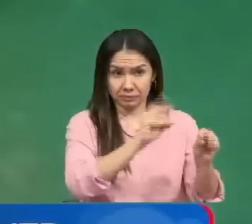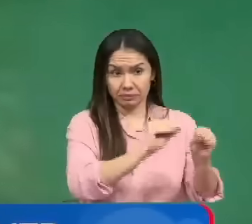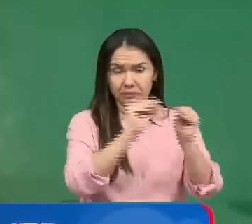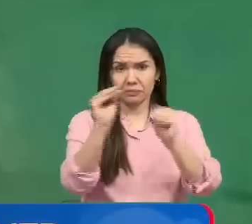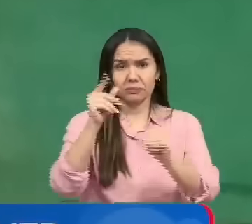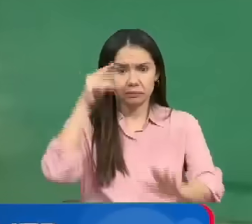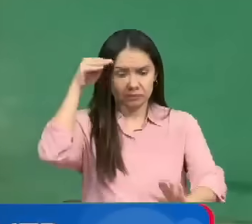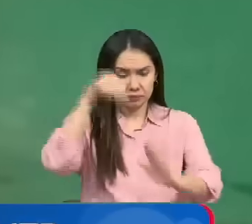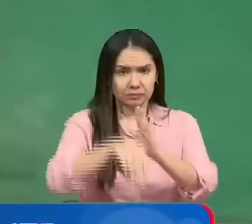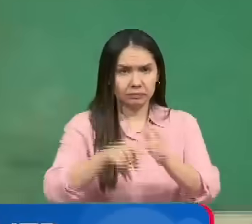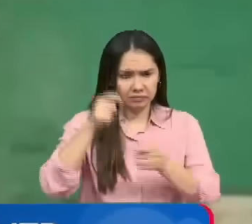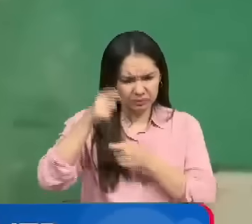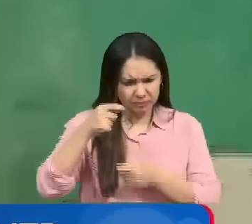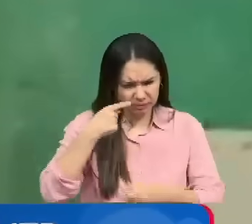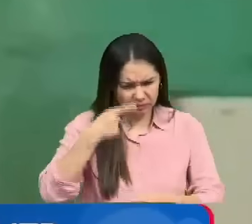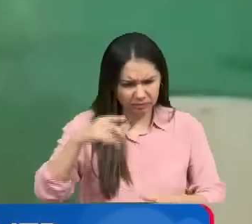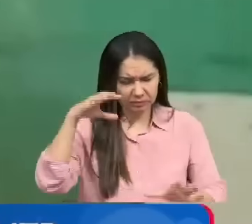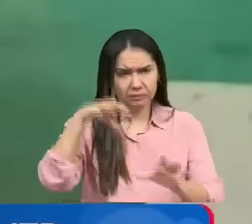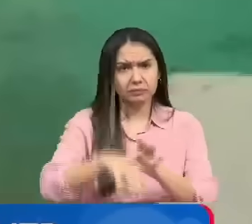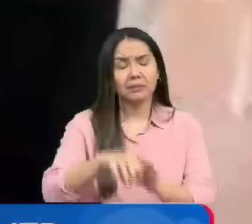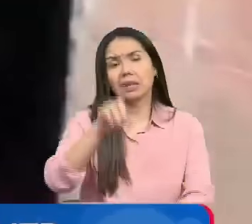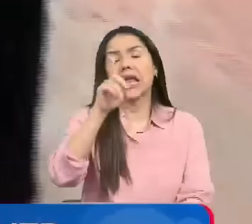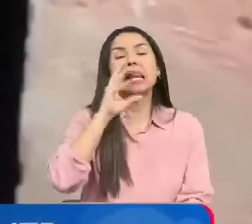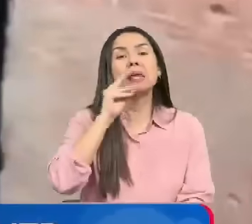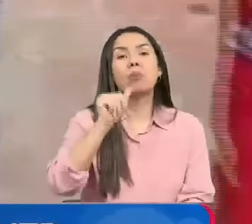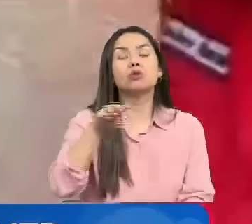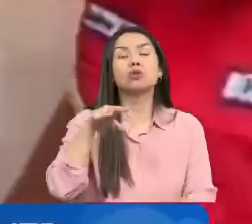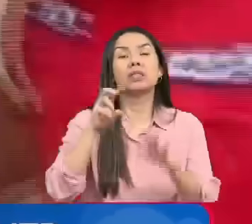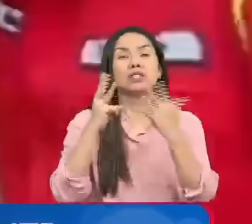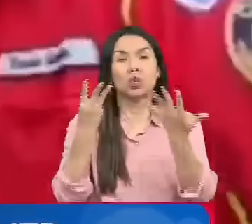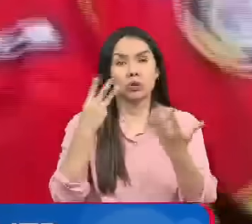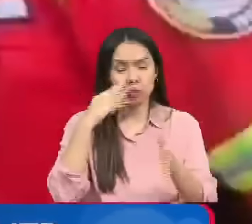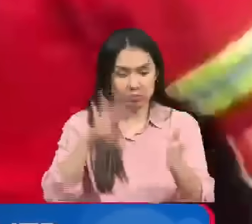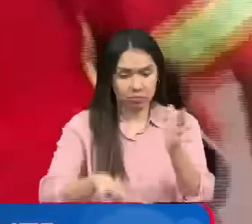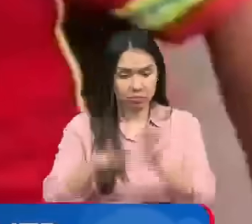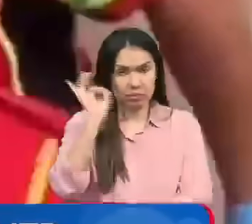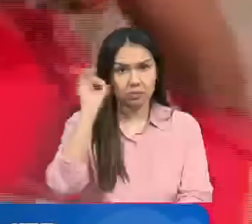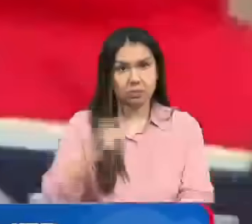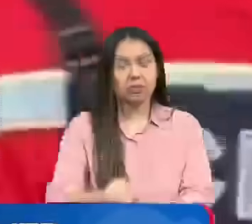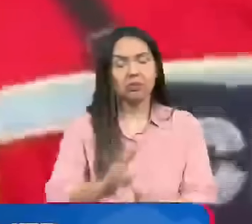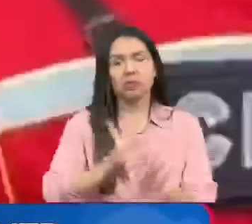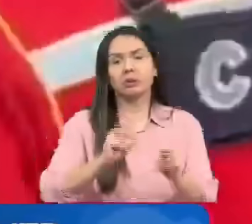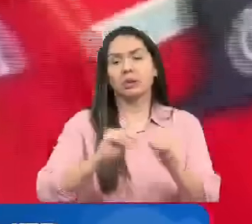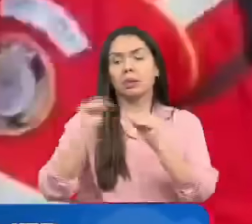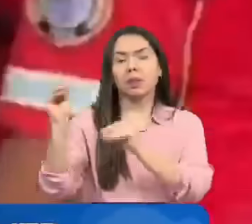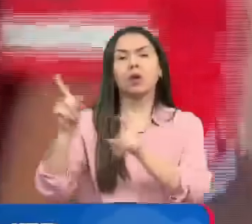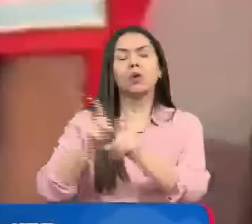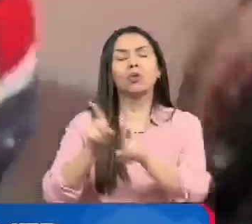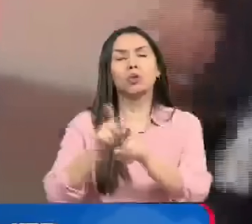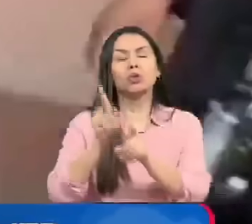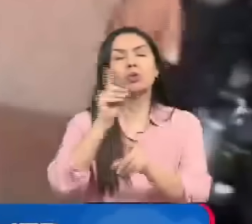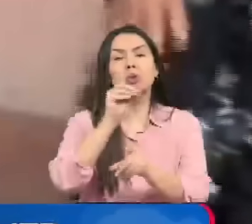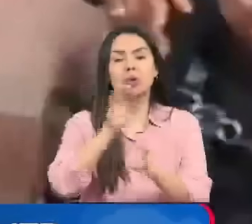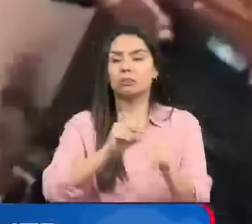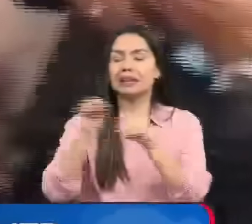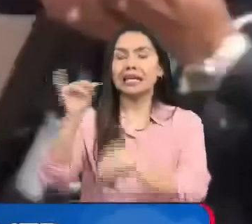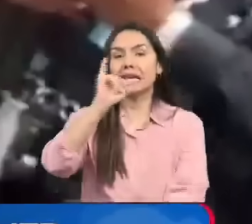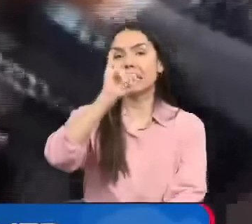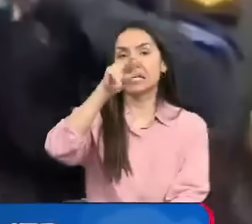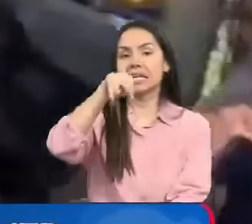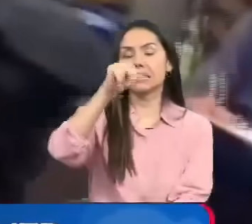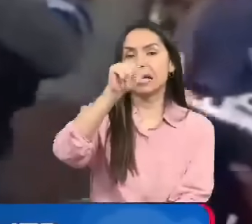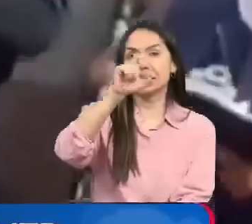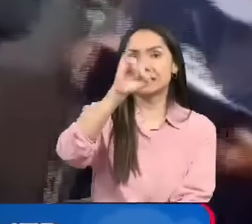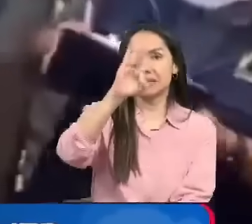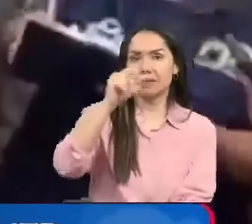cuerpo enterrado en una vivienda en la colonia Limón, en la zona 18, el cadáver fue trasladado hacia la morgue del INACIF para el